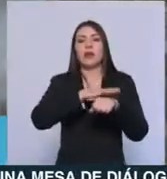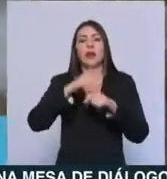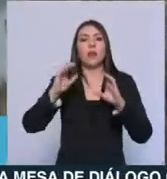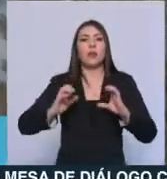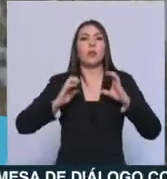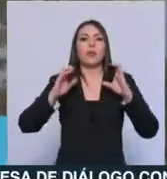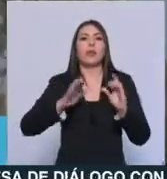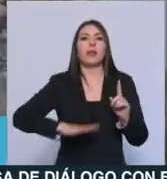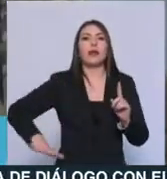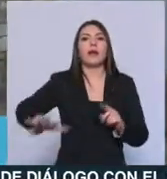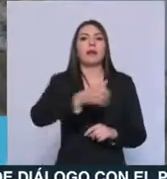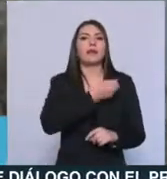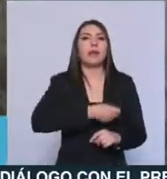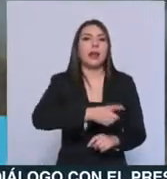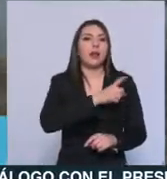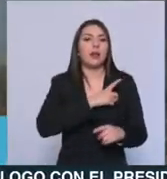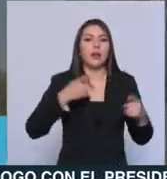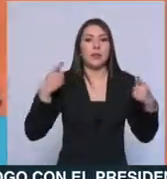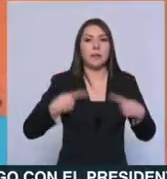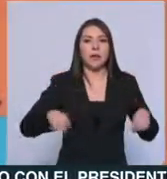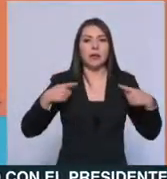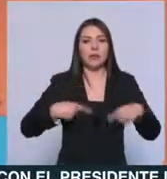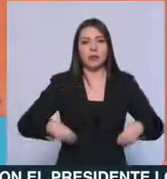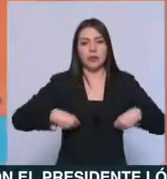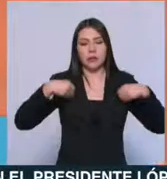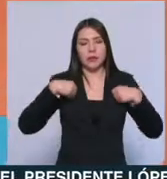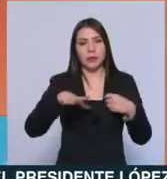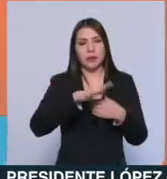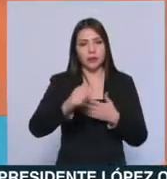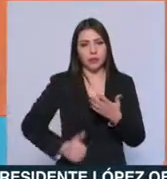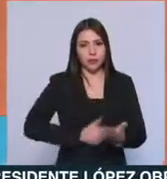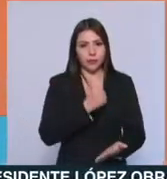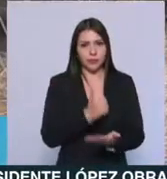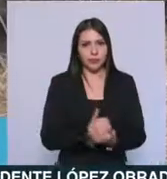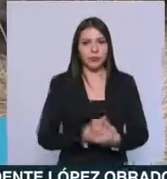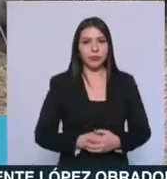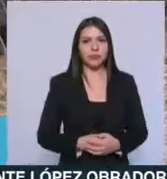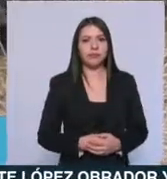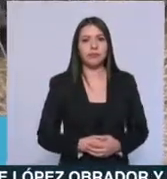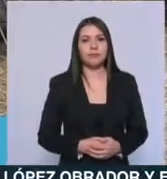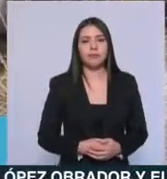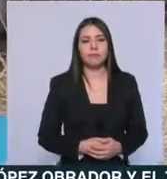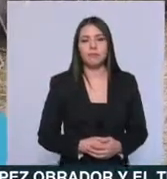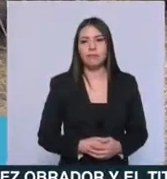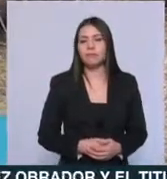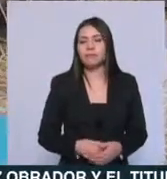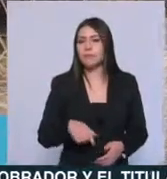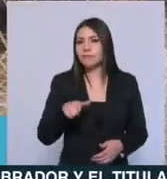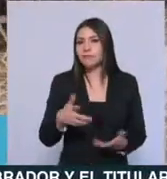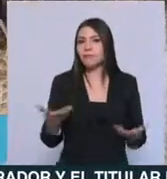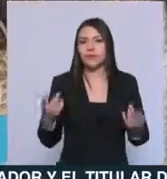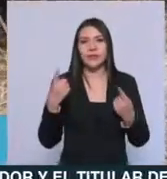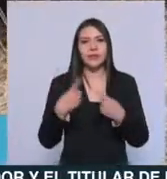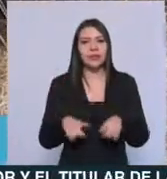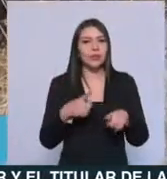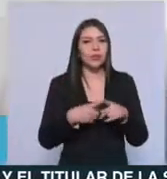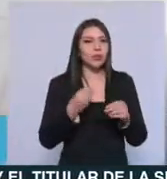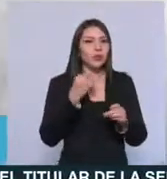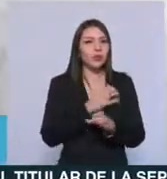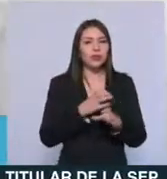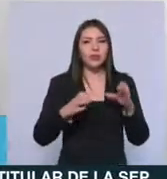la salud de los habitantes de nuestra ciudad. Y eso, te digo, pasa por una serie de acciones que son a